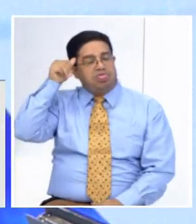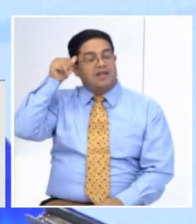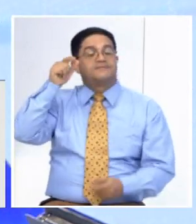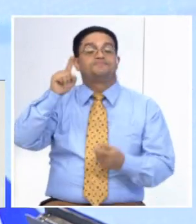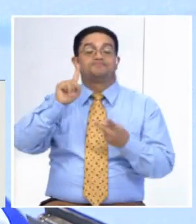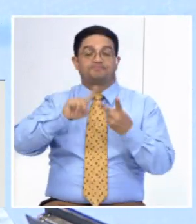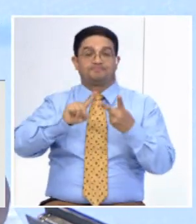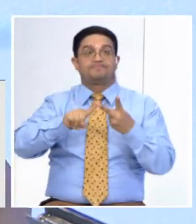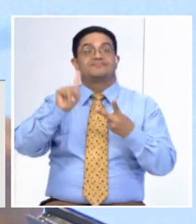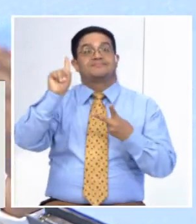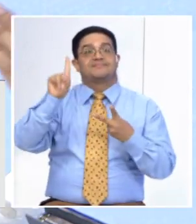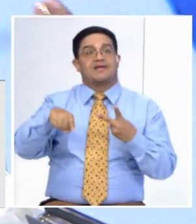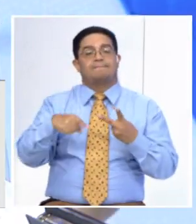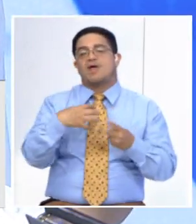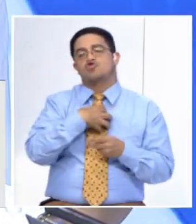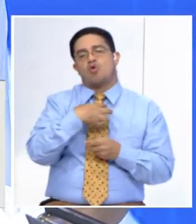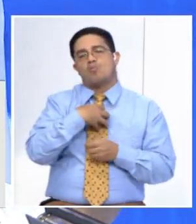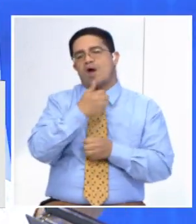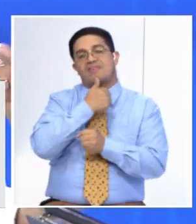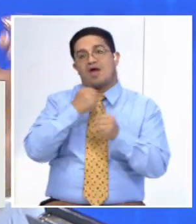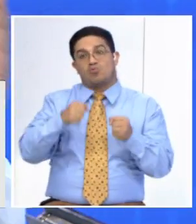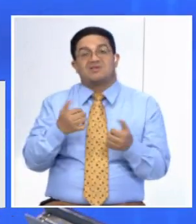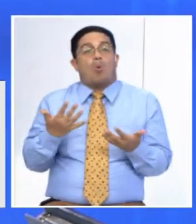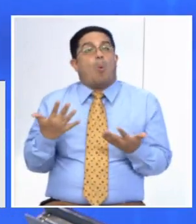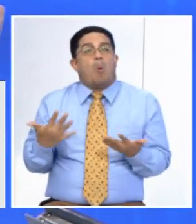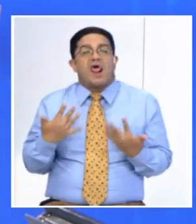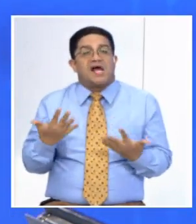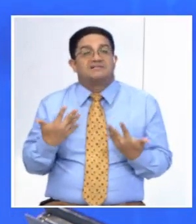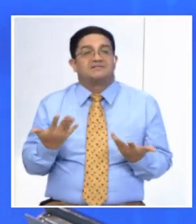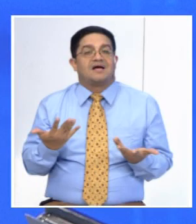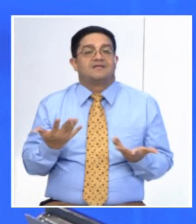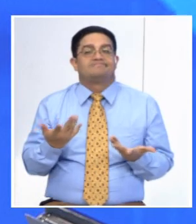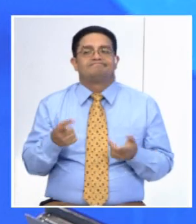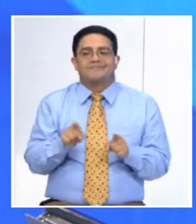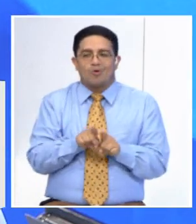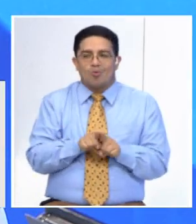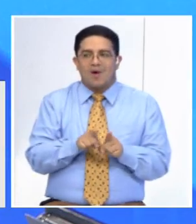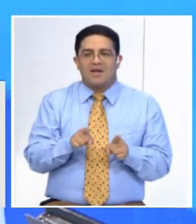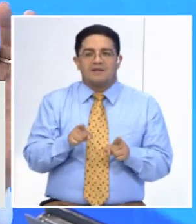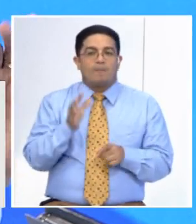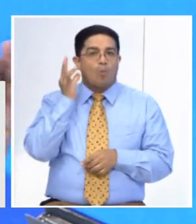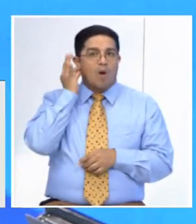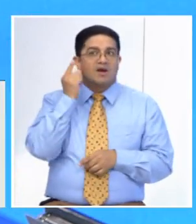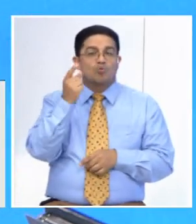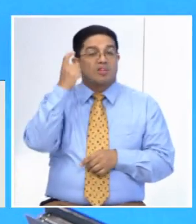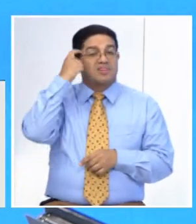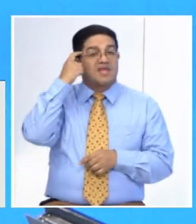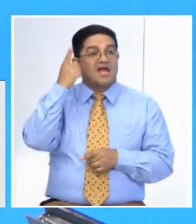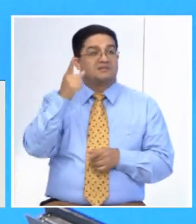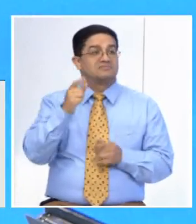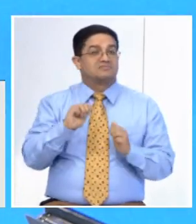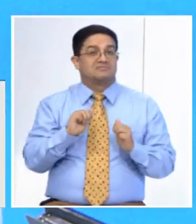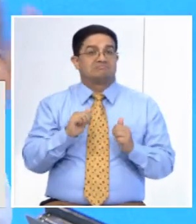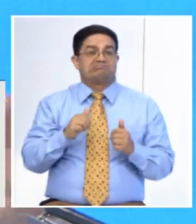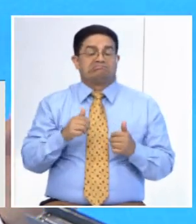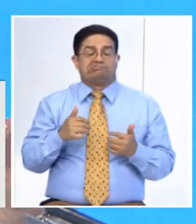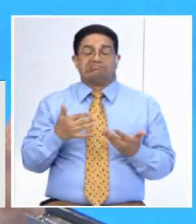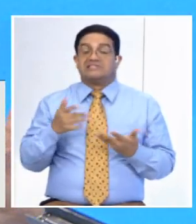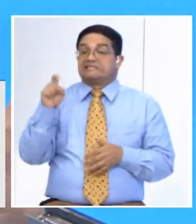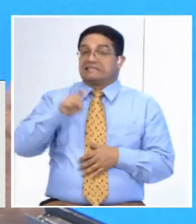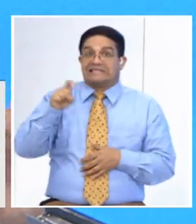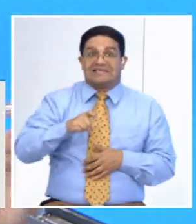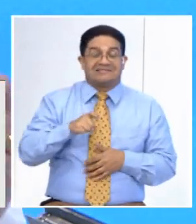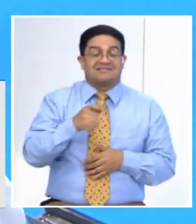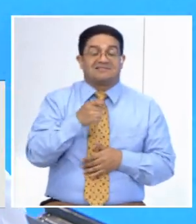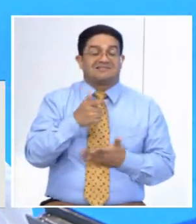de incontinencia urinaria de urgencia, es el deseo súbito de orinar. A la paciente le dan ganas de orinar de